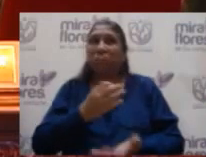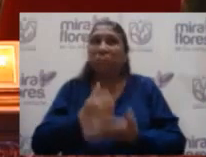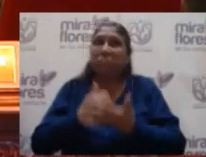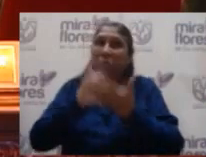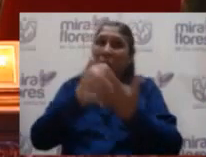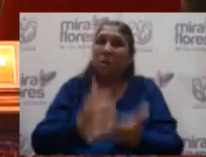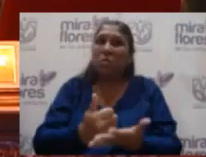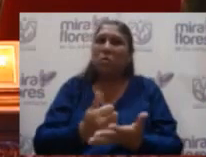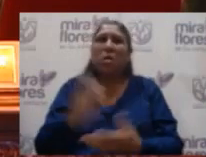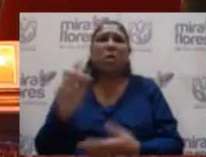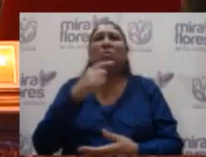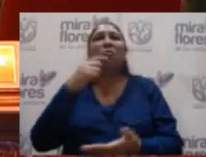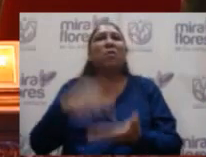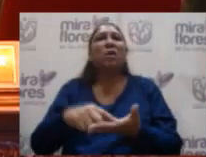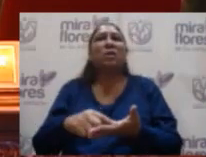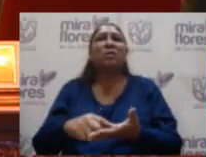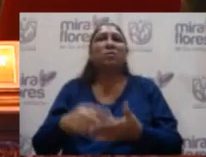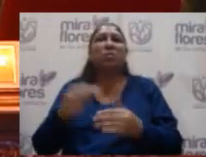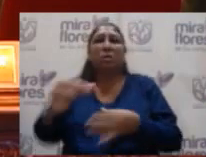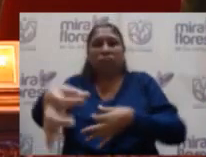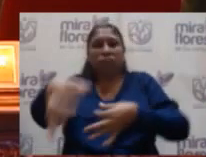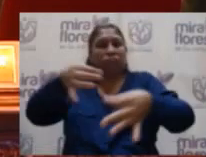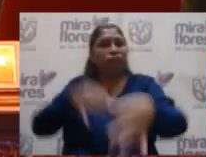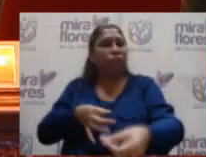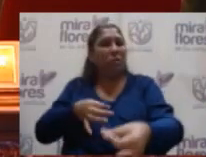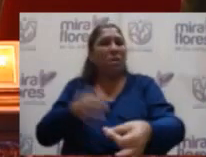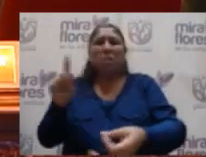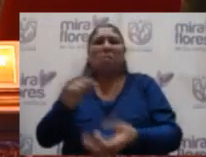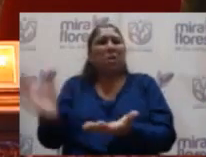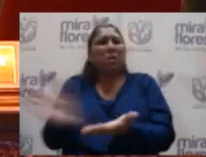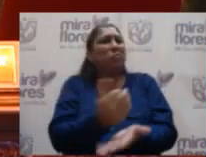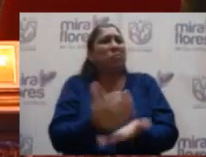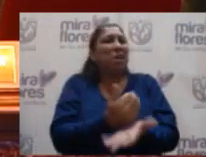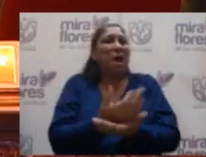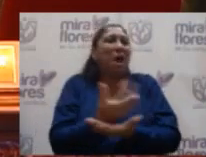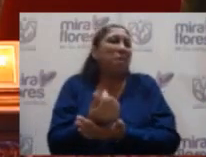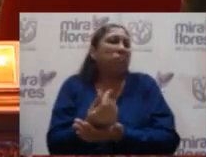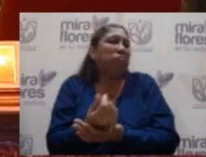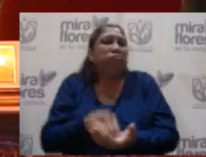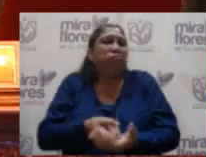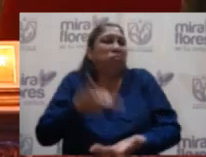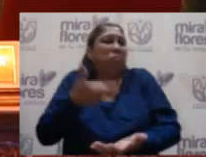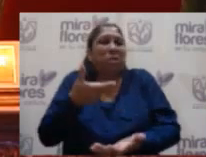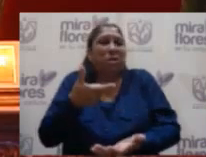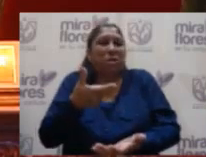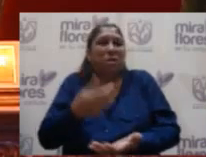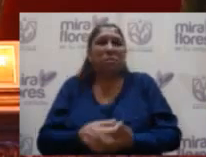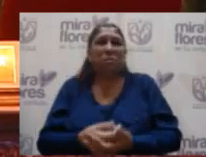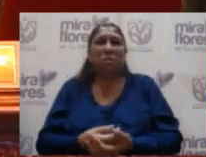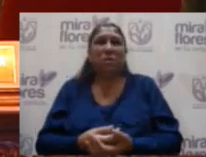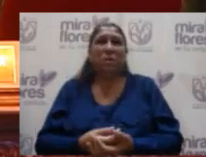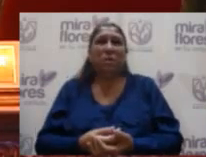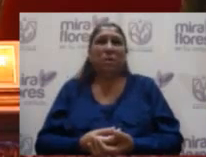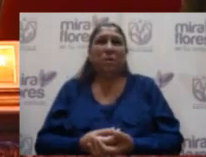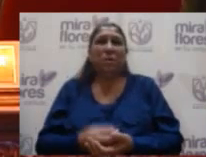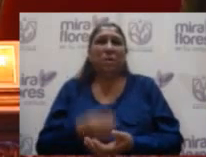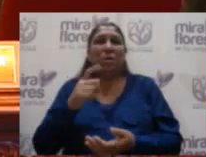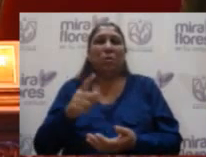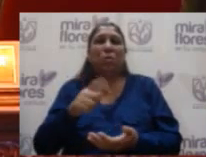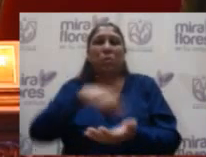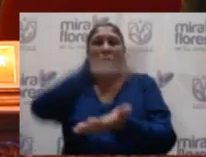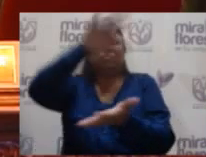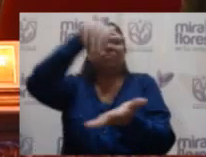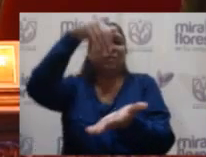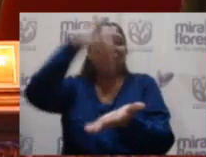no es una contraprestación, porque eso no se gana mucho dinero en realidad, en rigor, en ninguna capital